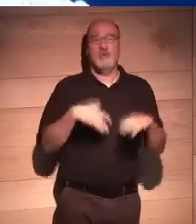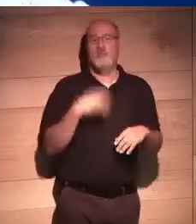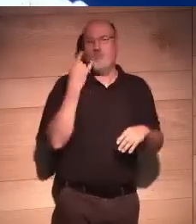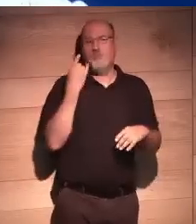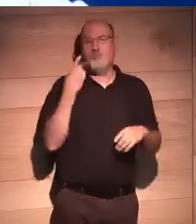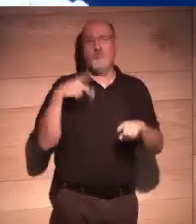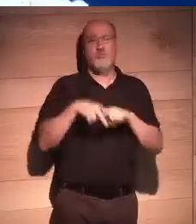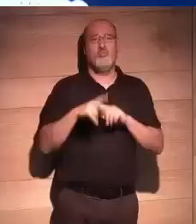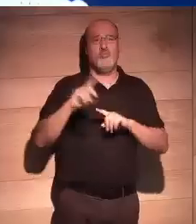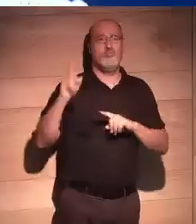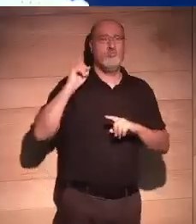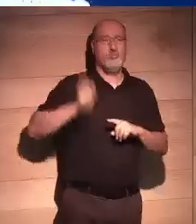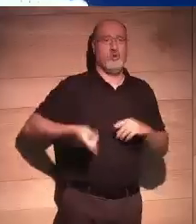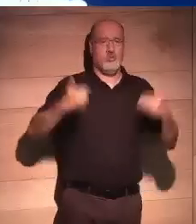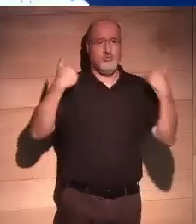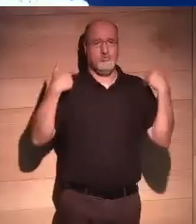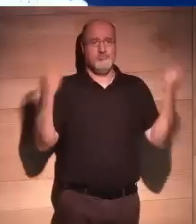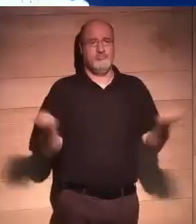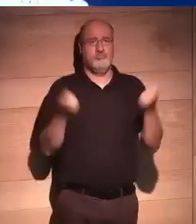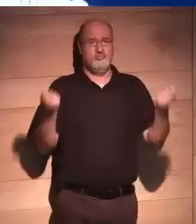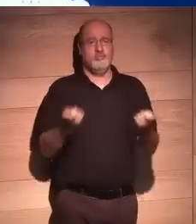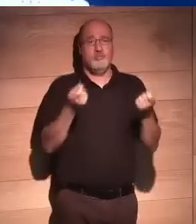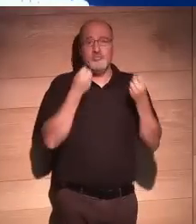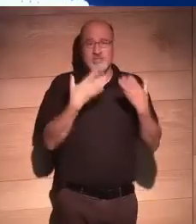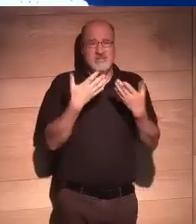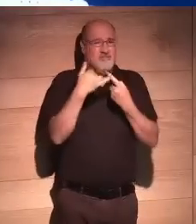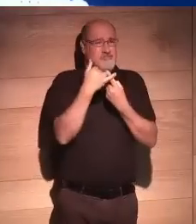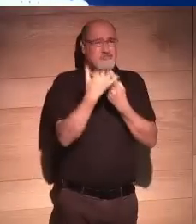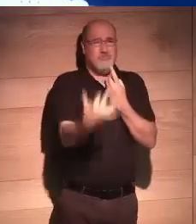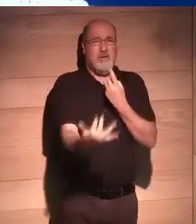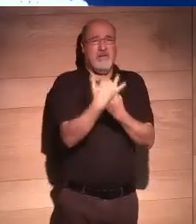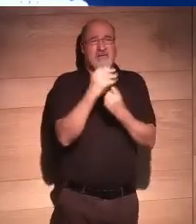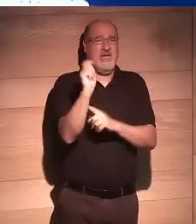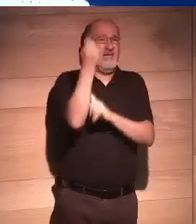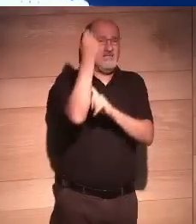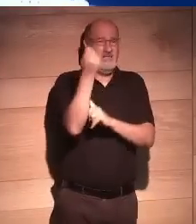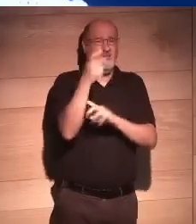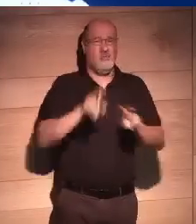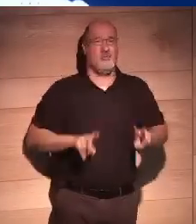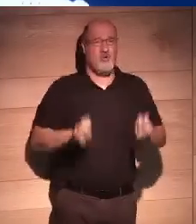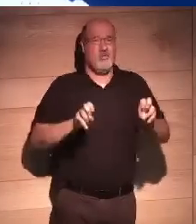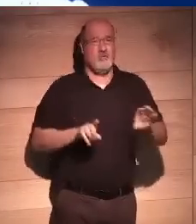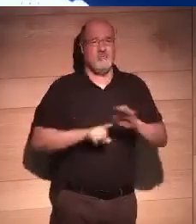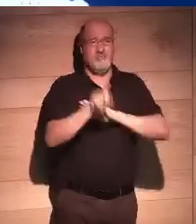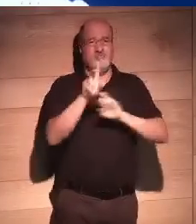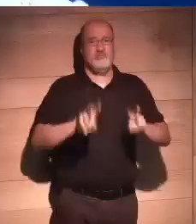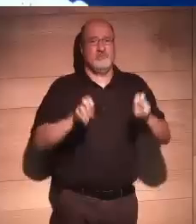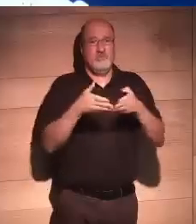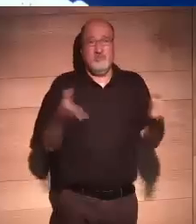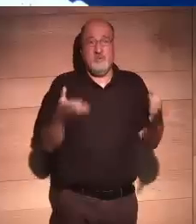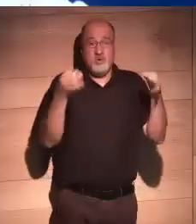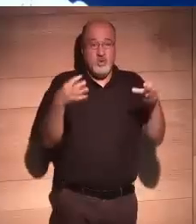porque hicieron 4 especiales Sí, sí. que funcionó muy bien y fue un macro éxito y una serie súper moderna que además fue pionera a la hora de tratar desde la